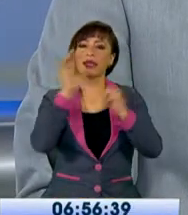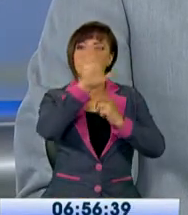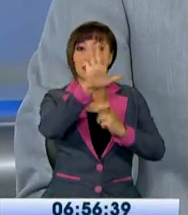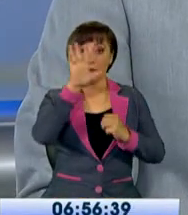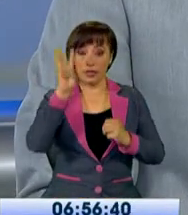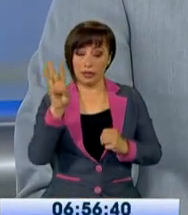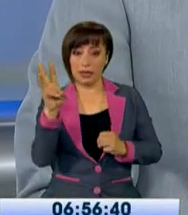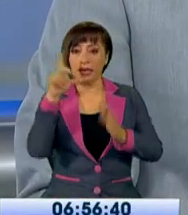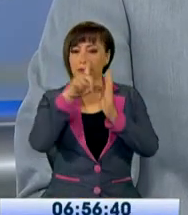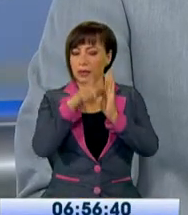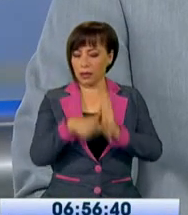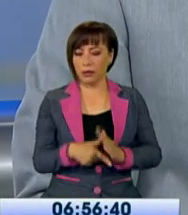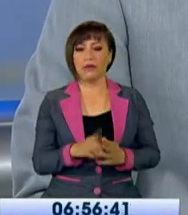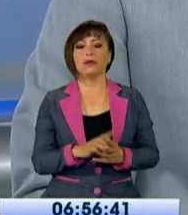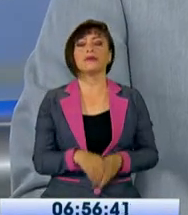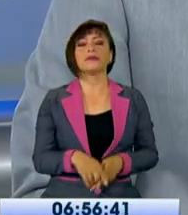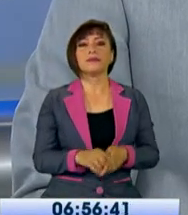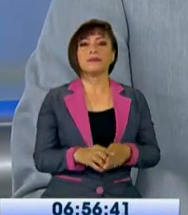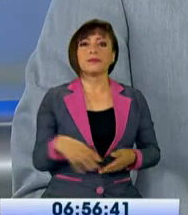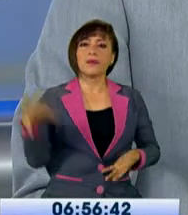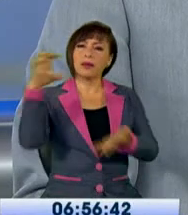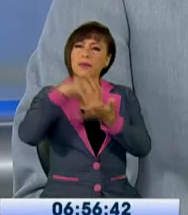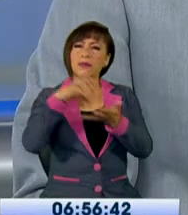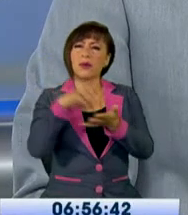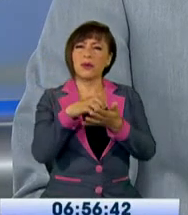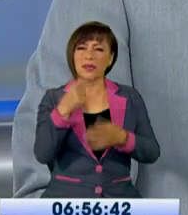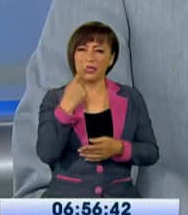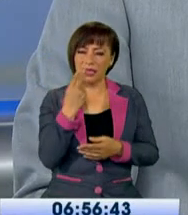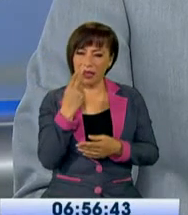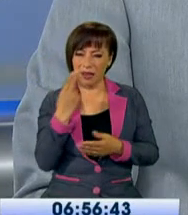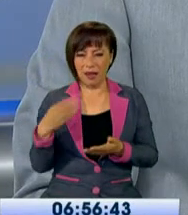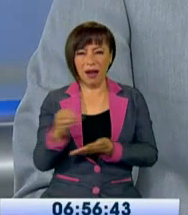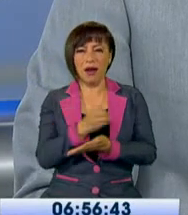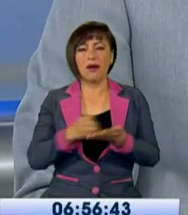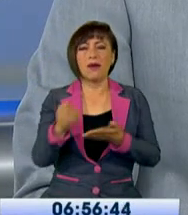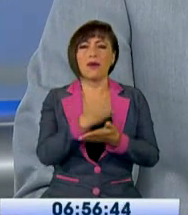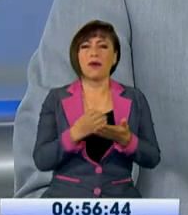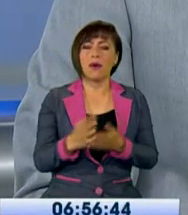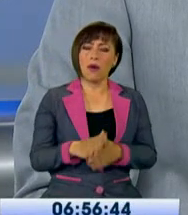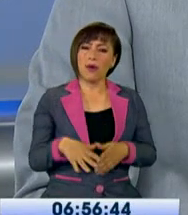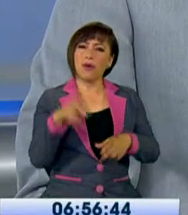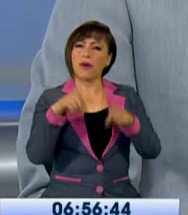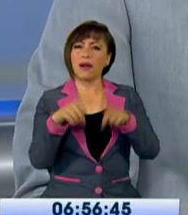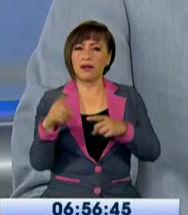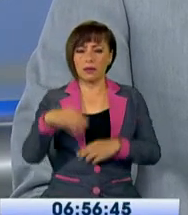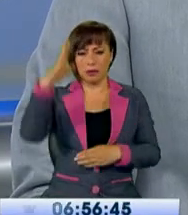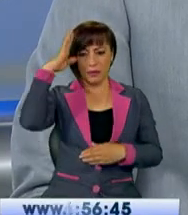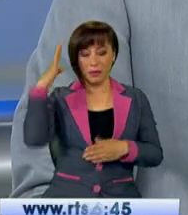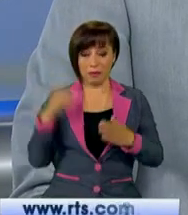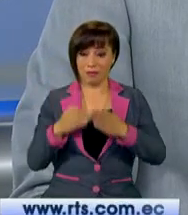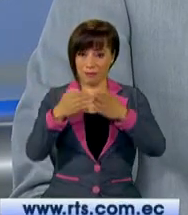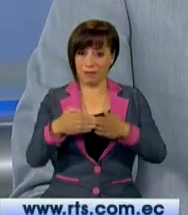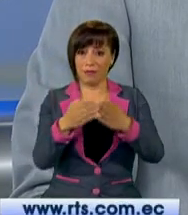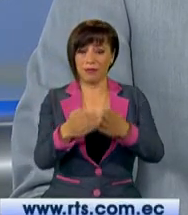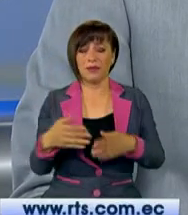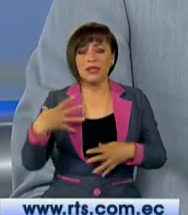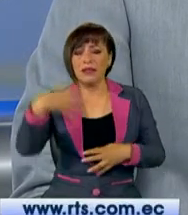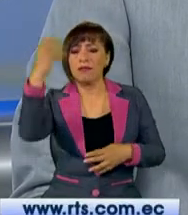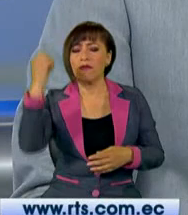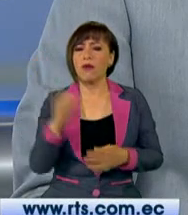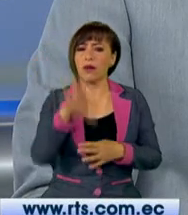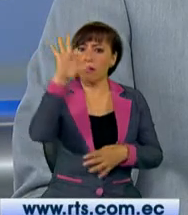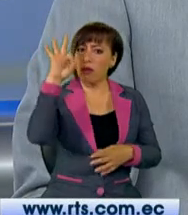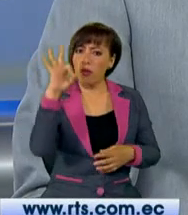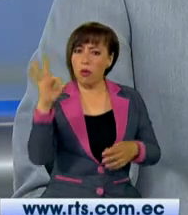6:56 en Puerto Bolívar, provincia del Oro. Elementos de la Armada del Ecuador, en coordinación con la Policía Nacional y la Fiscalía, allanaron 9 talleres donde se